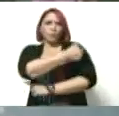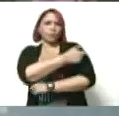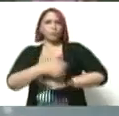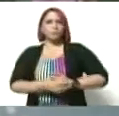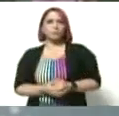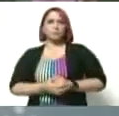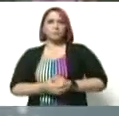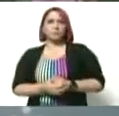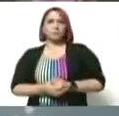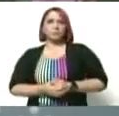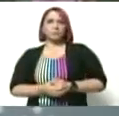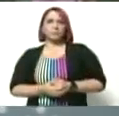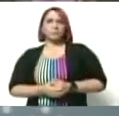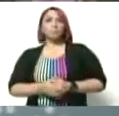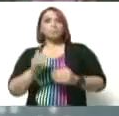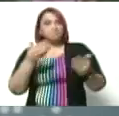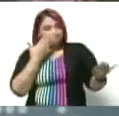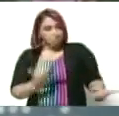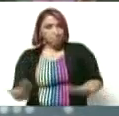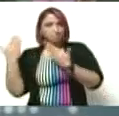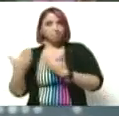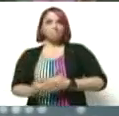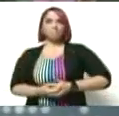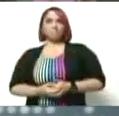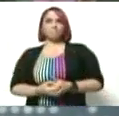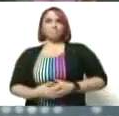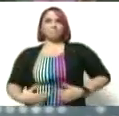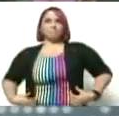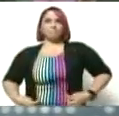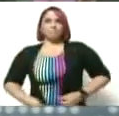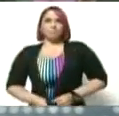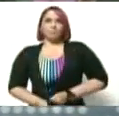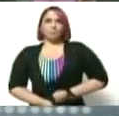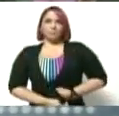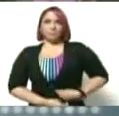vacunación adelante ángela torres